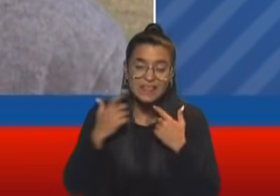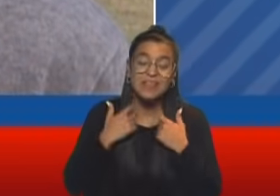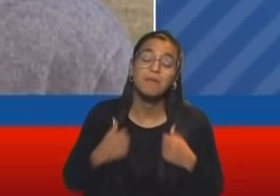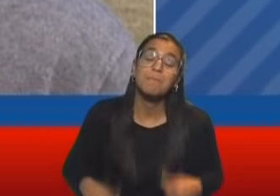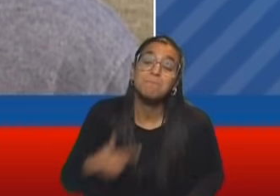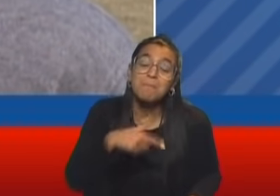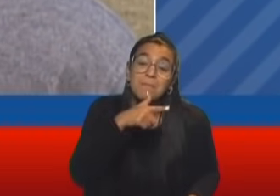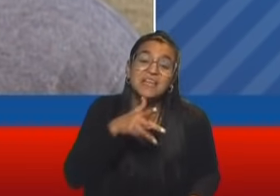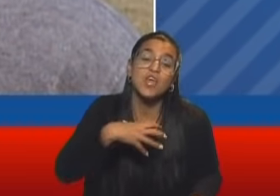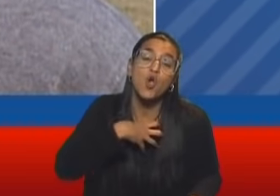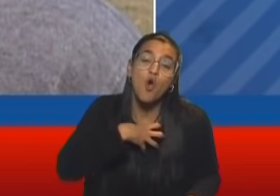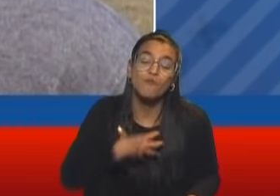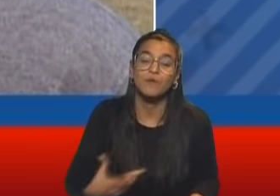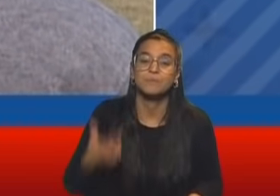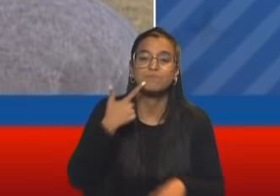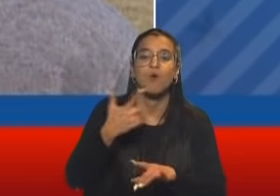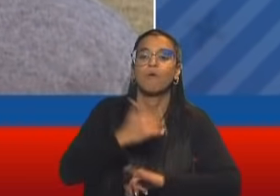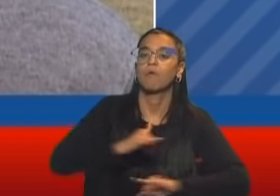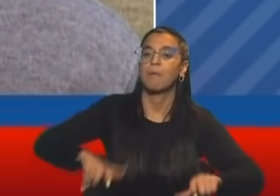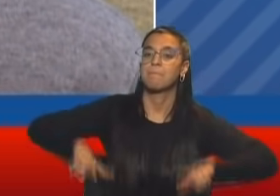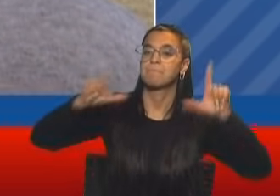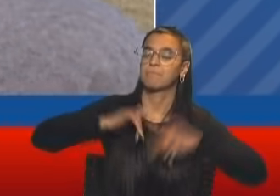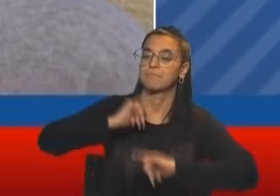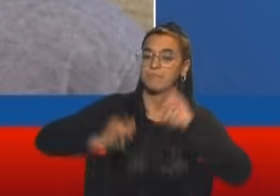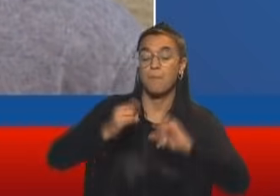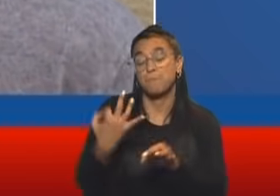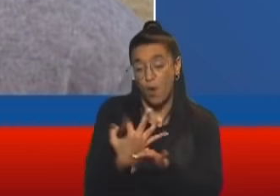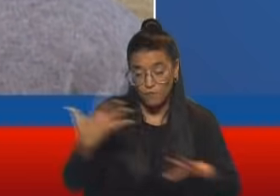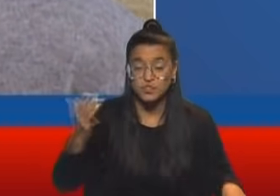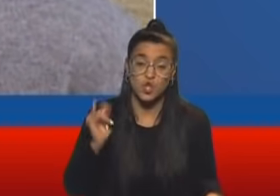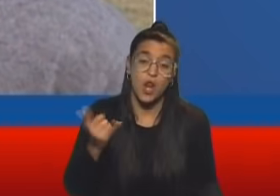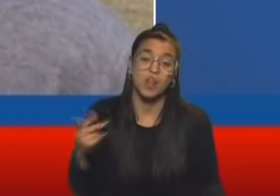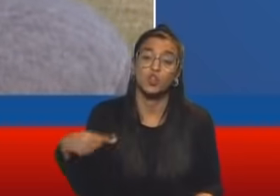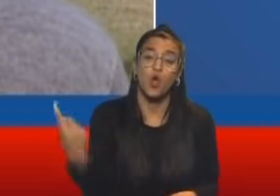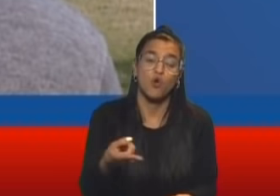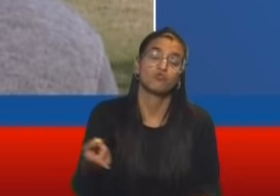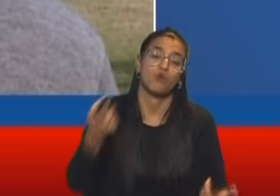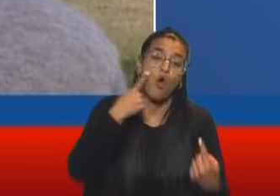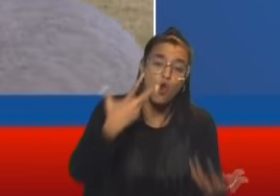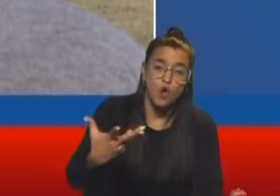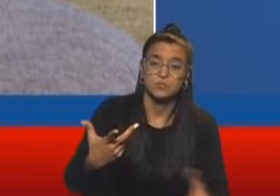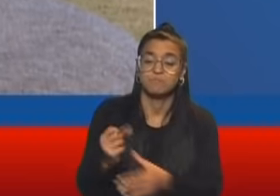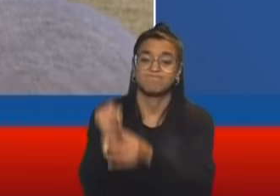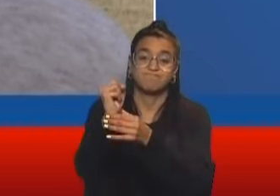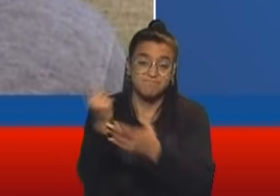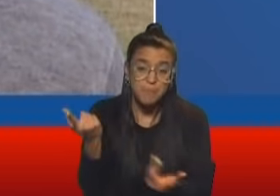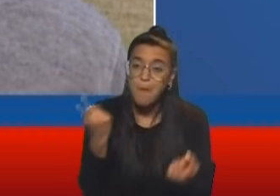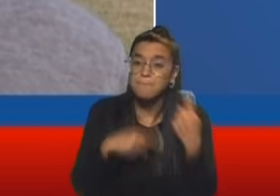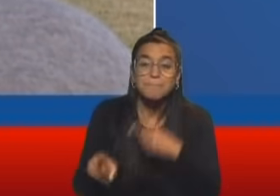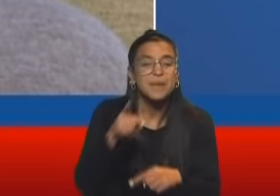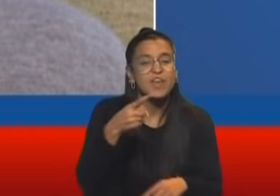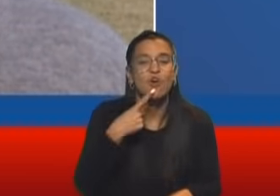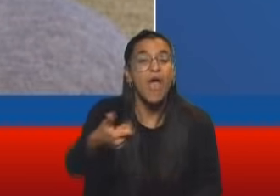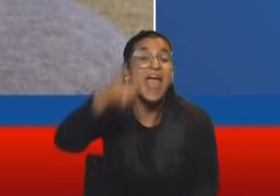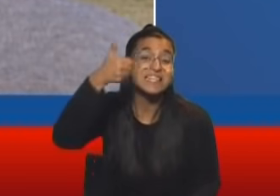se confió en su versión mediática, ¿no? Es un profesional reconocido por lo que hace en los medios, ha sido consultado, pero no está teniendo ese